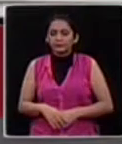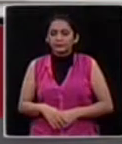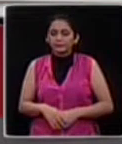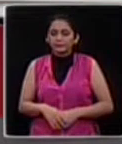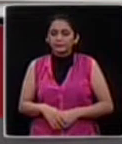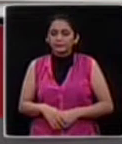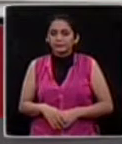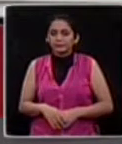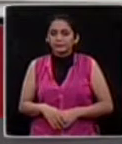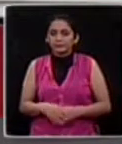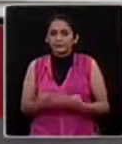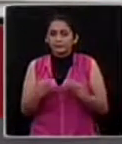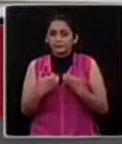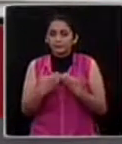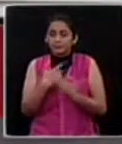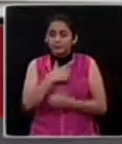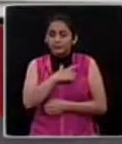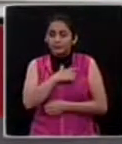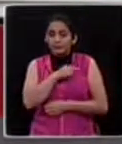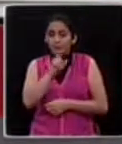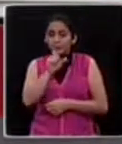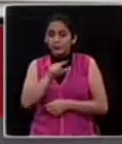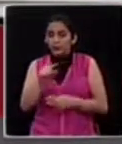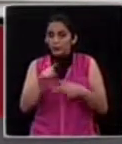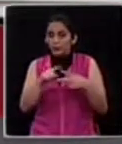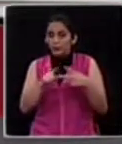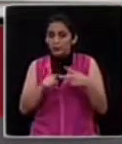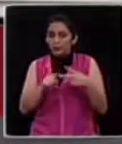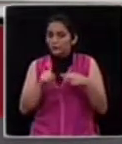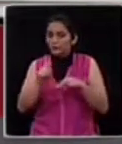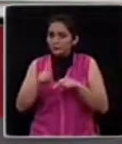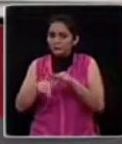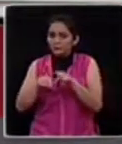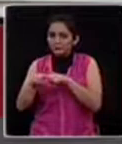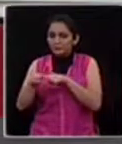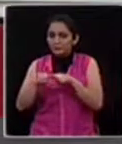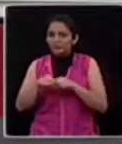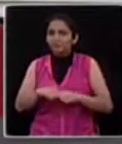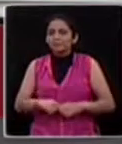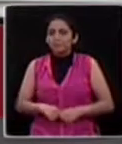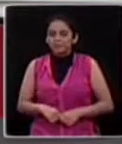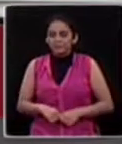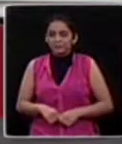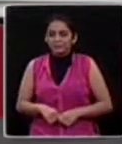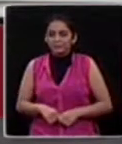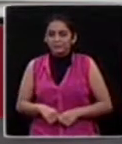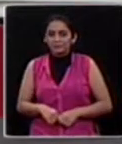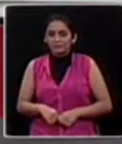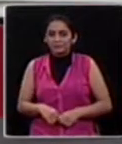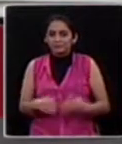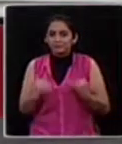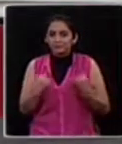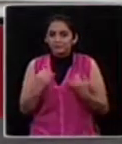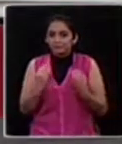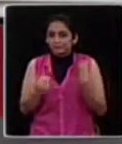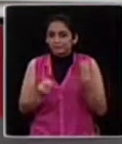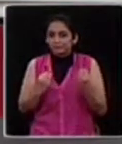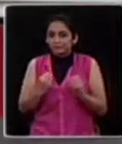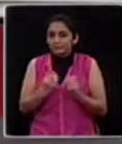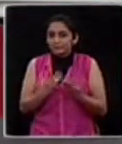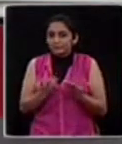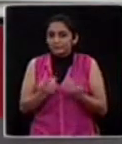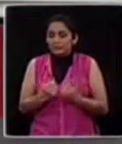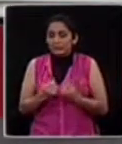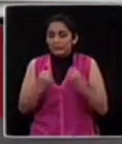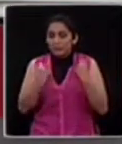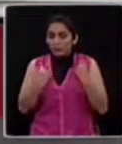Liga de Quito presenta dos ausencias para su juego frente a River Ecuador. Los salvos irán por 2-3 puntos en este compromiso. Están con una necesidad de ganar para salir